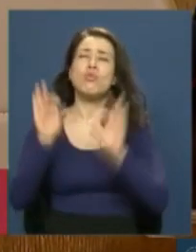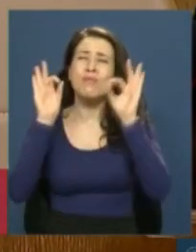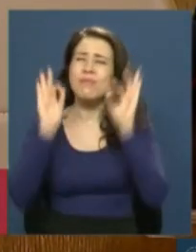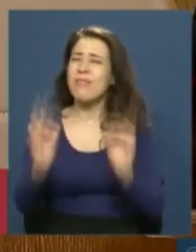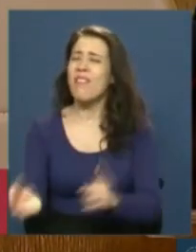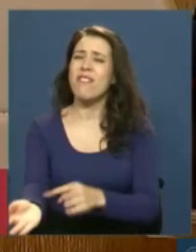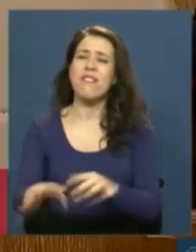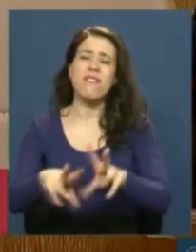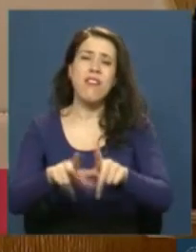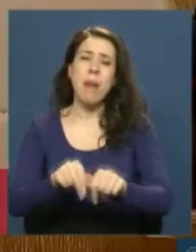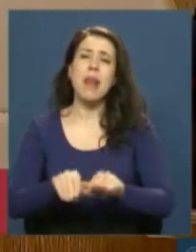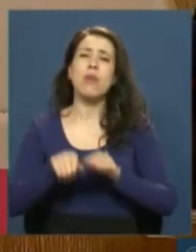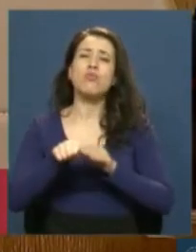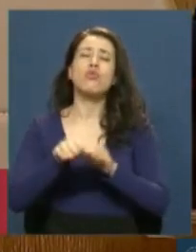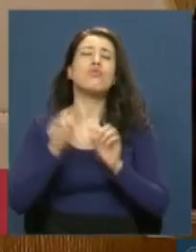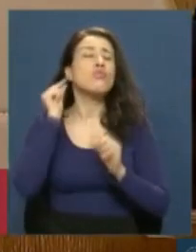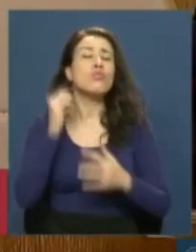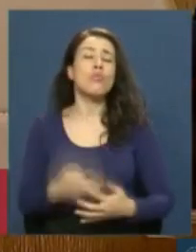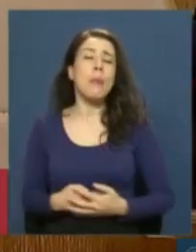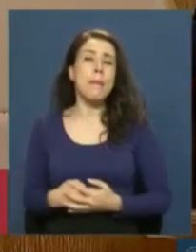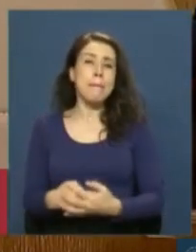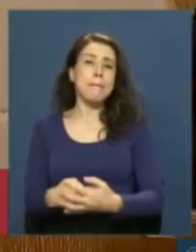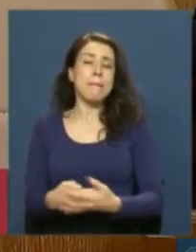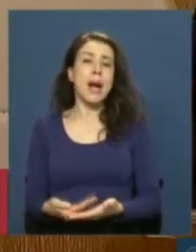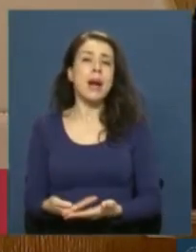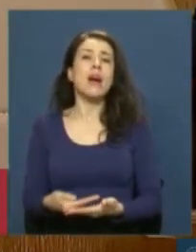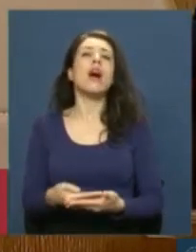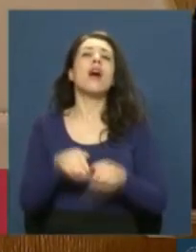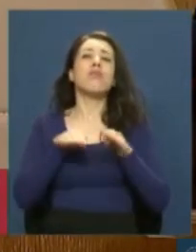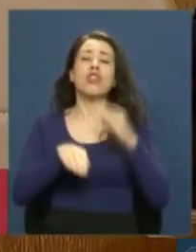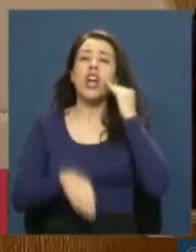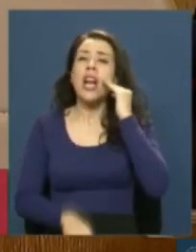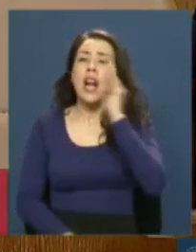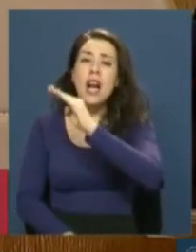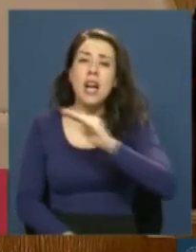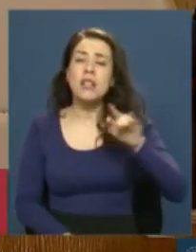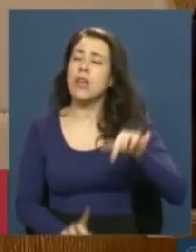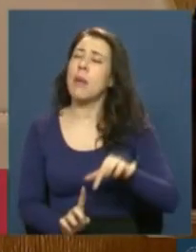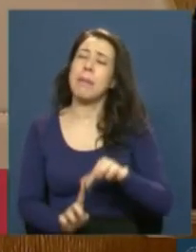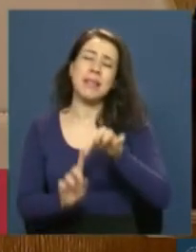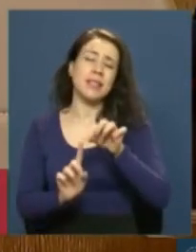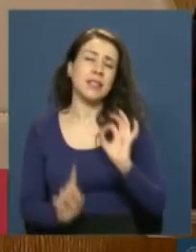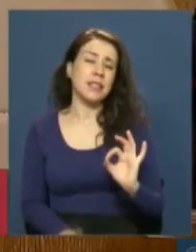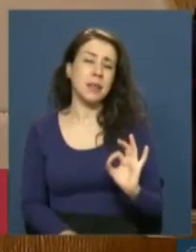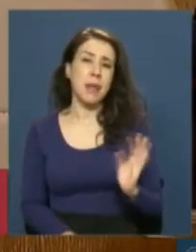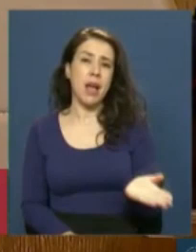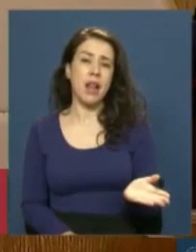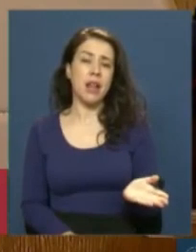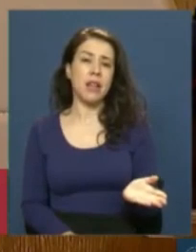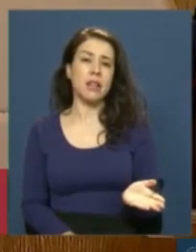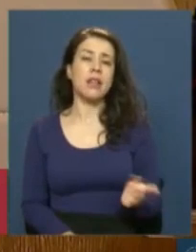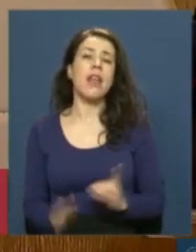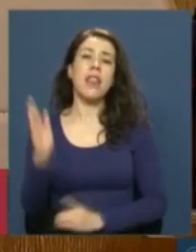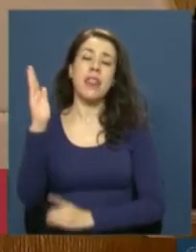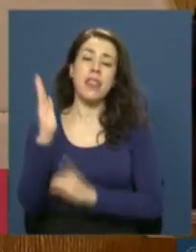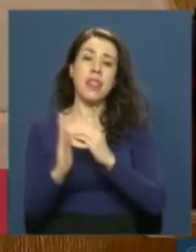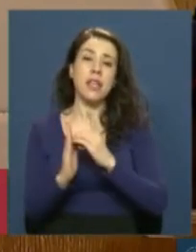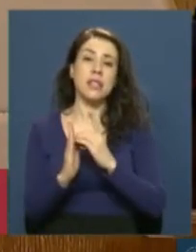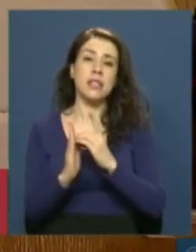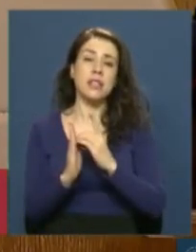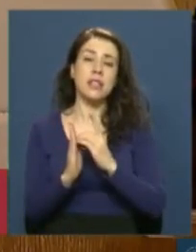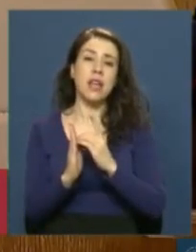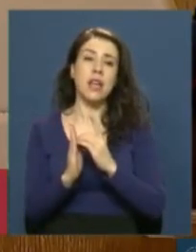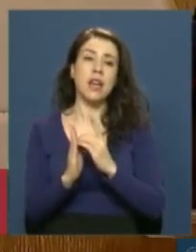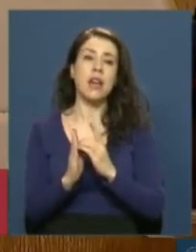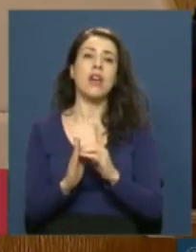profundamente pero maternidad y profundamente pero niños que creo son principios básicos que aquí tenemos que tener un desarrollo presidente que no